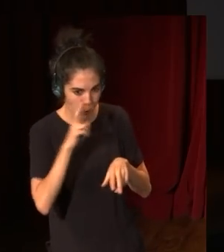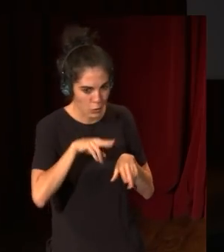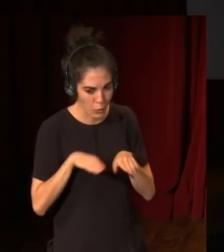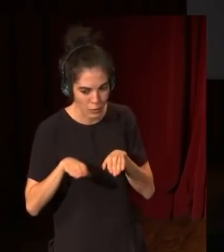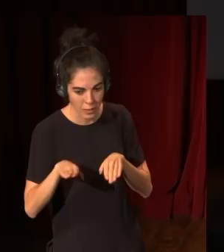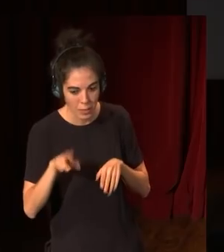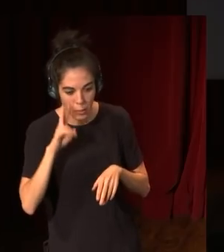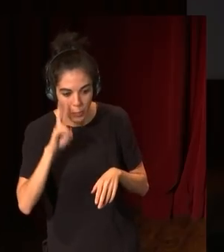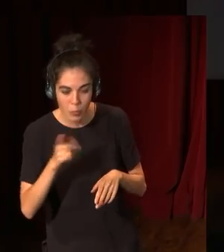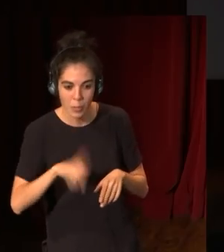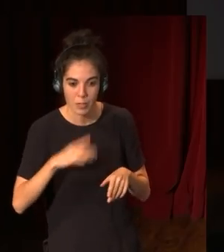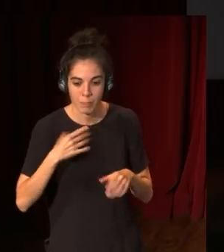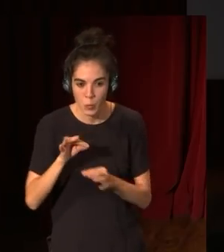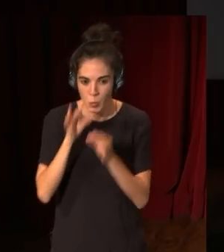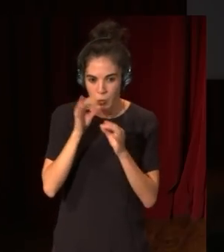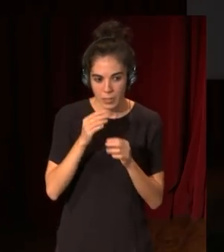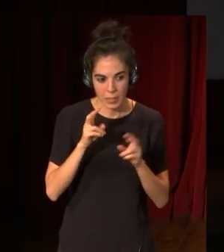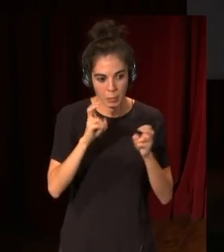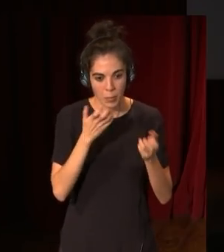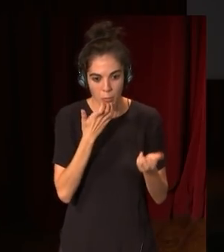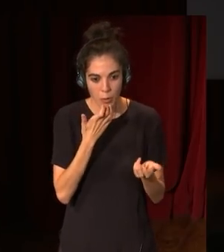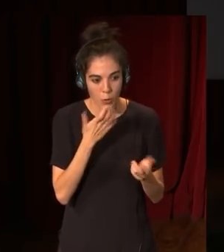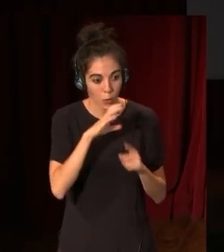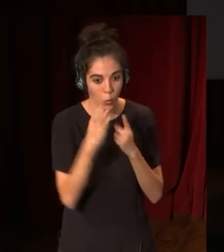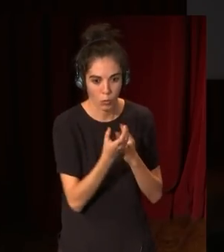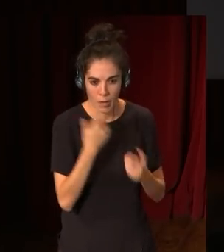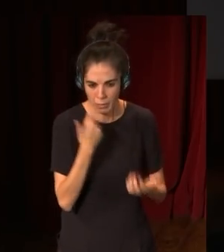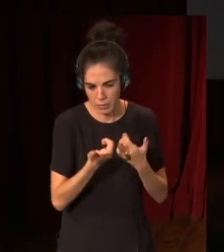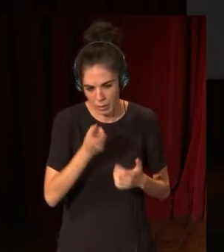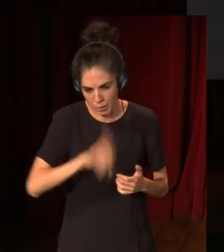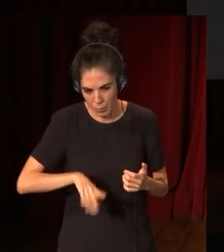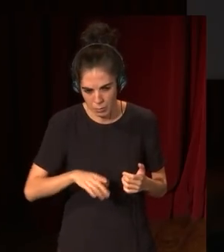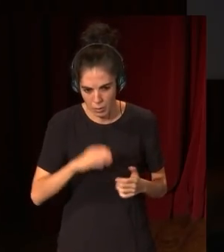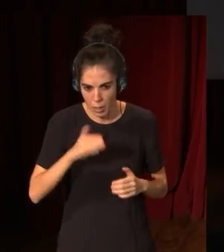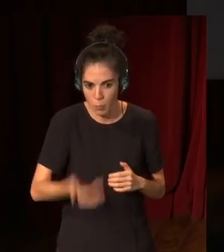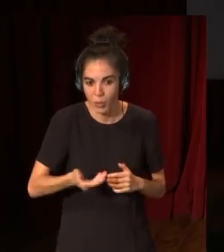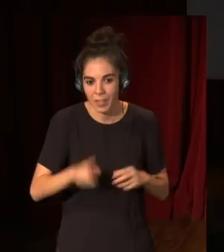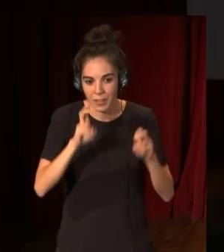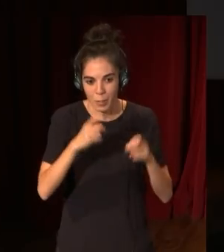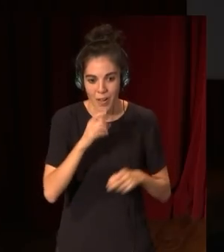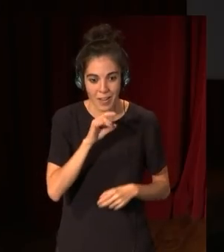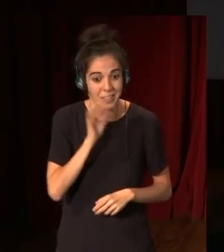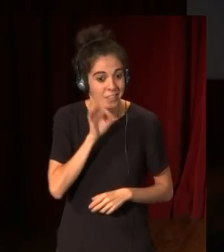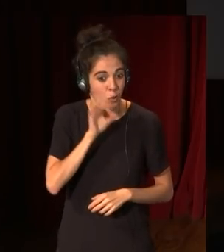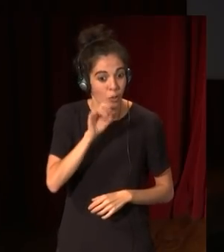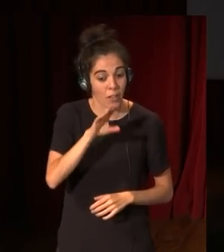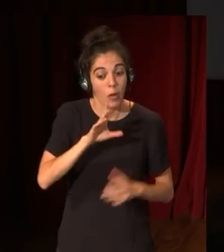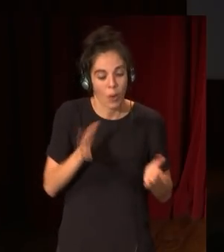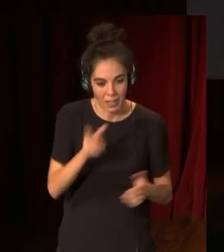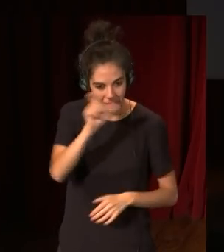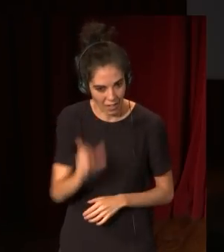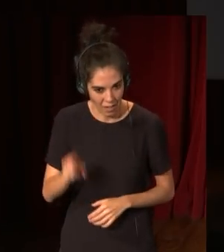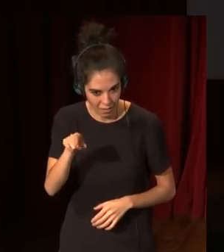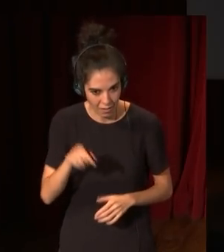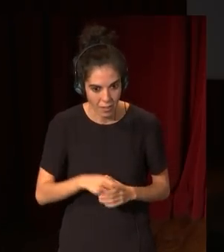fue sensible a modelos procedentes de la otra gran cultura artística del quattrocento que es la italiana que cuando estaba en